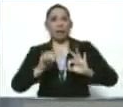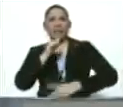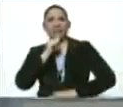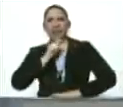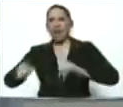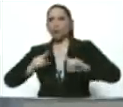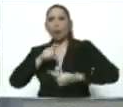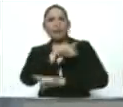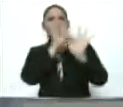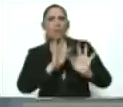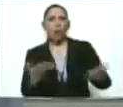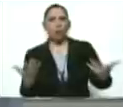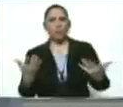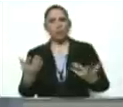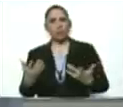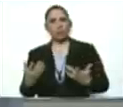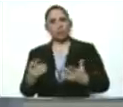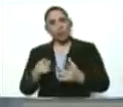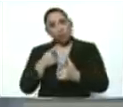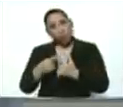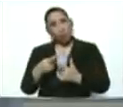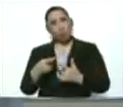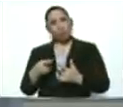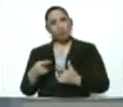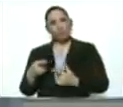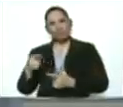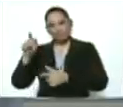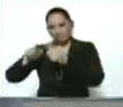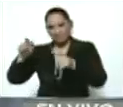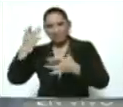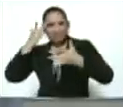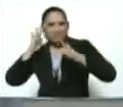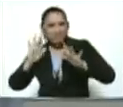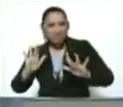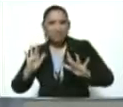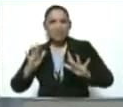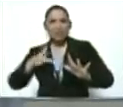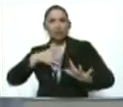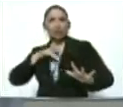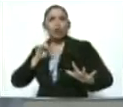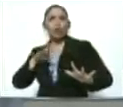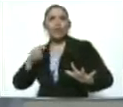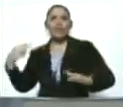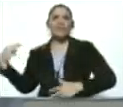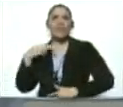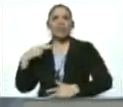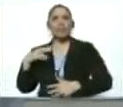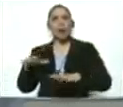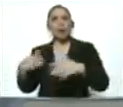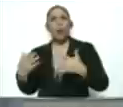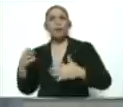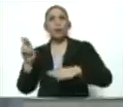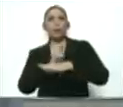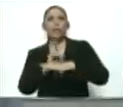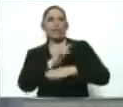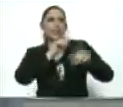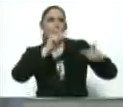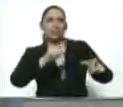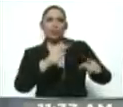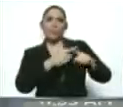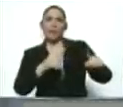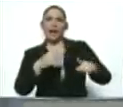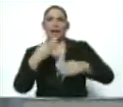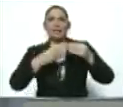manera, puesto que aparecen como presuntos dolientes de víctimas cuando más bien los utilizan para hacer